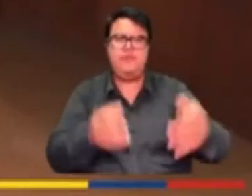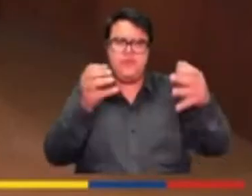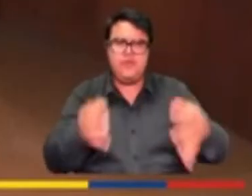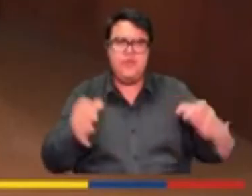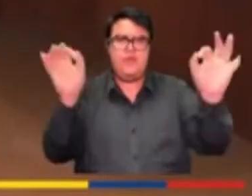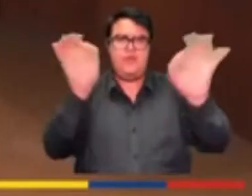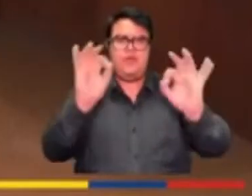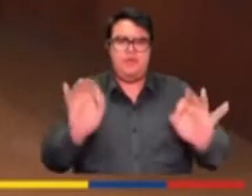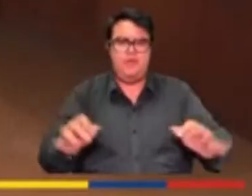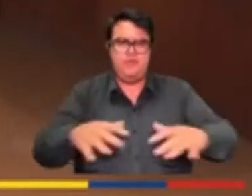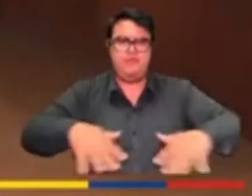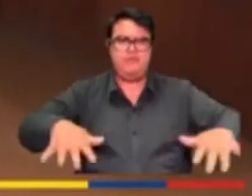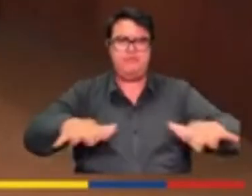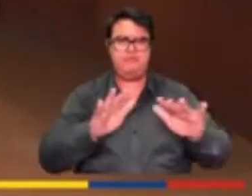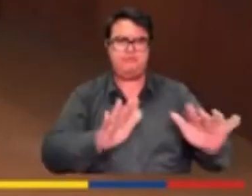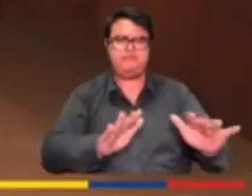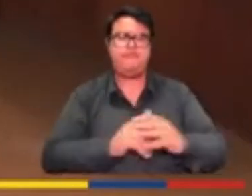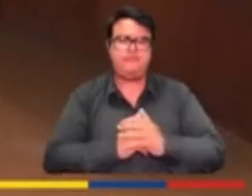ordenamiento.